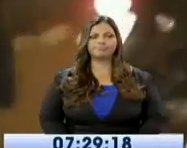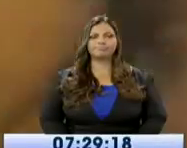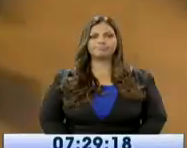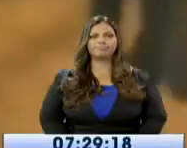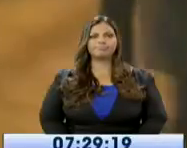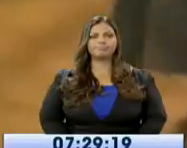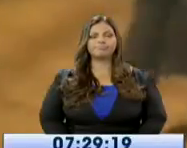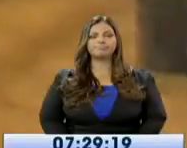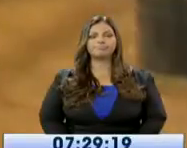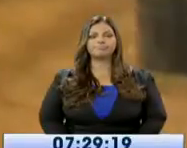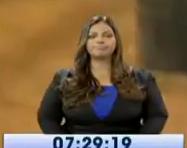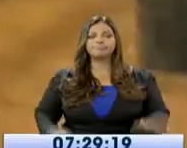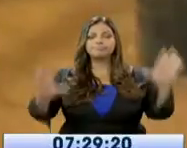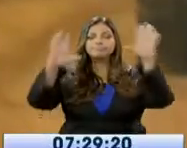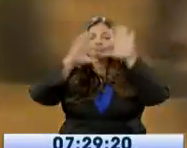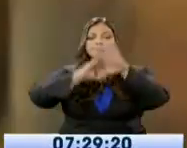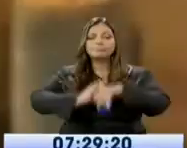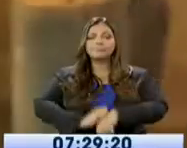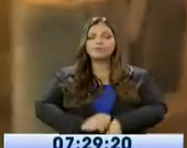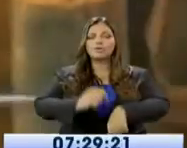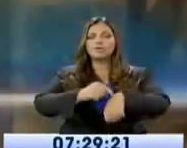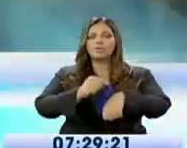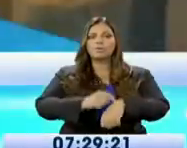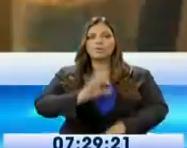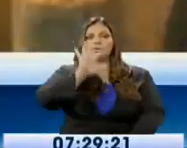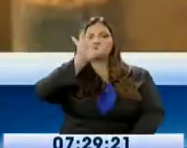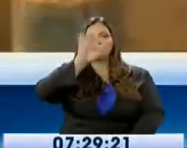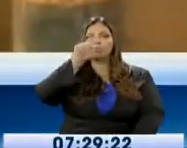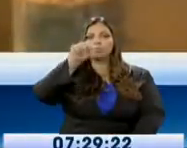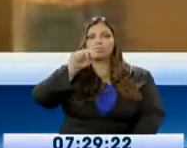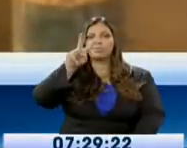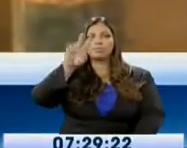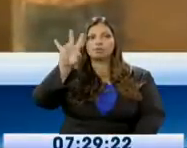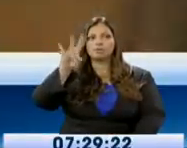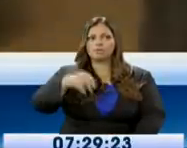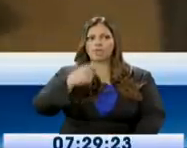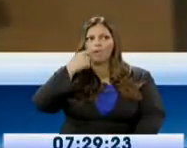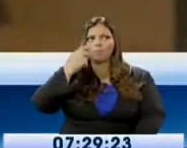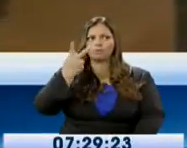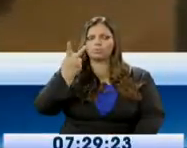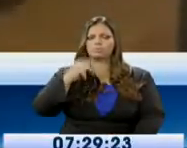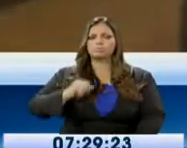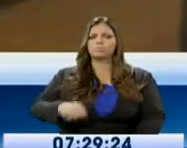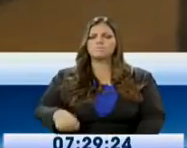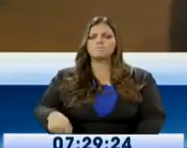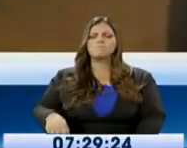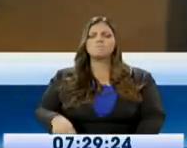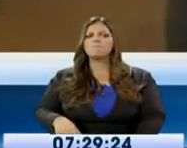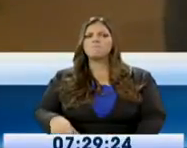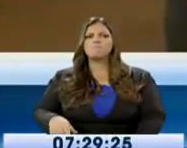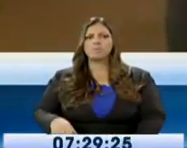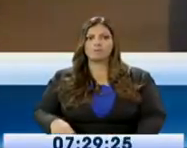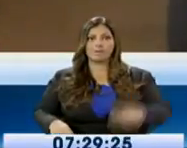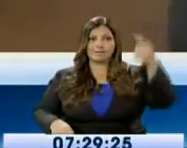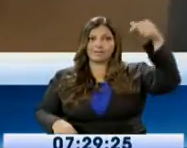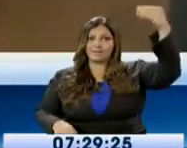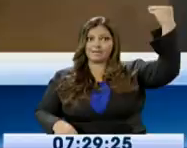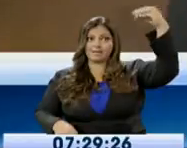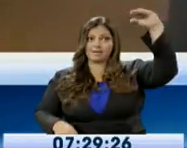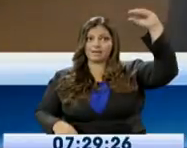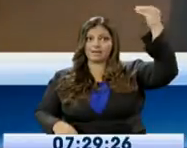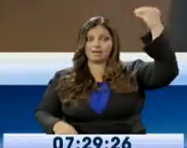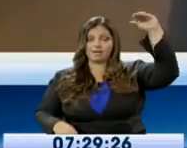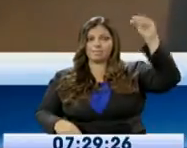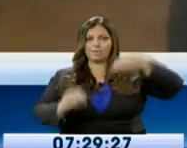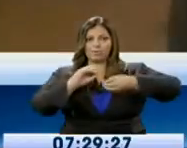...21:27. La actividad sospechosa de estos dos sujetos captó la atención del video operador de la cámara número 12 del